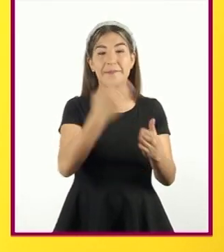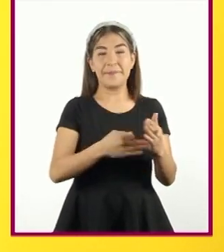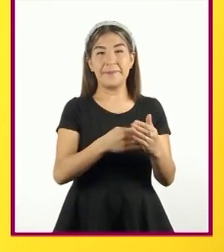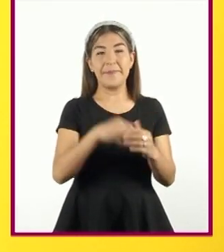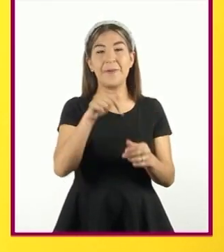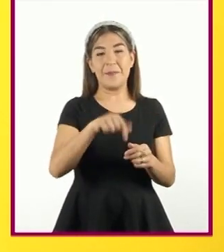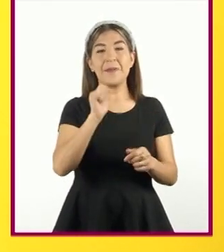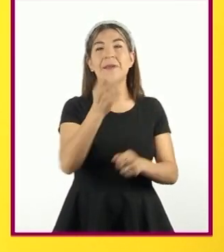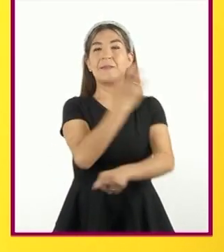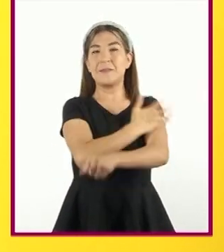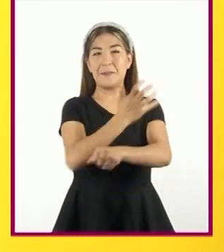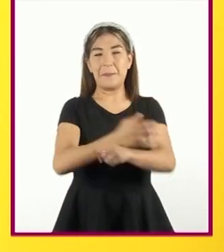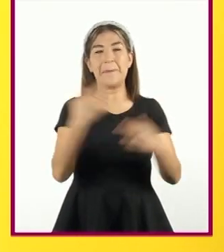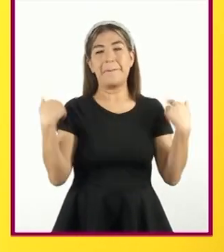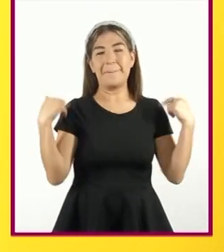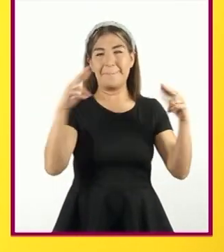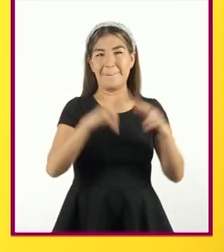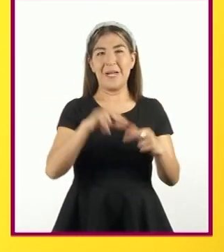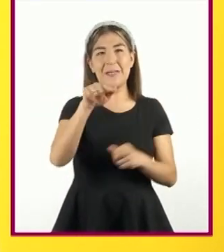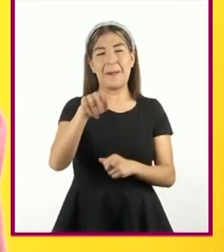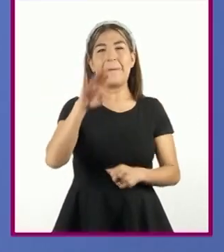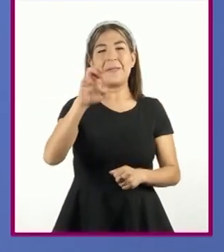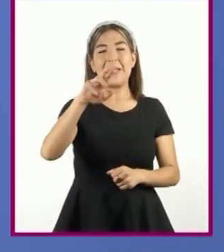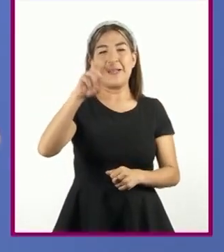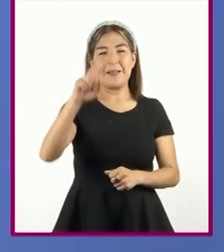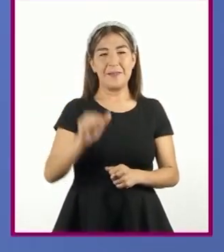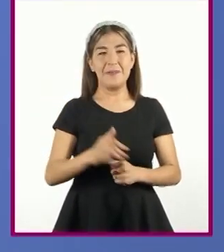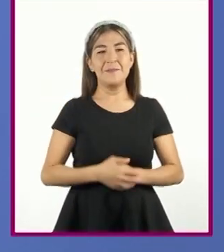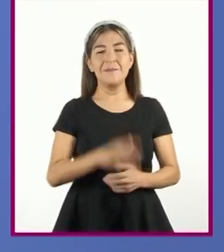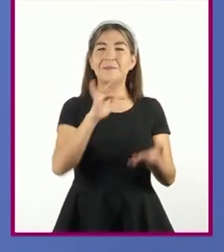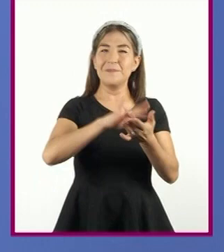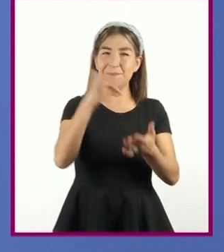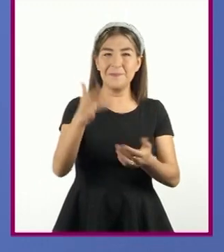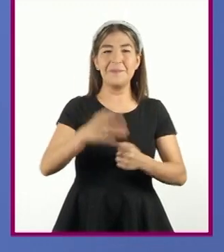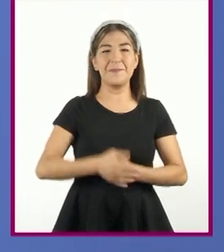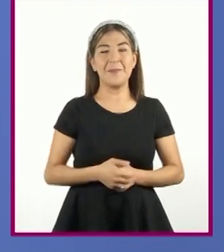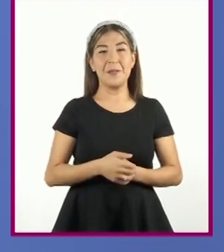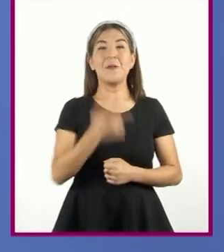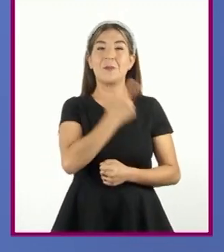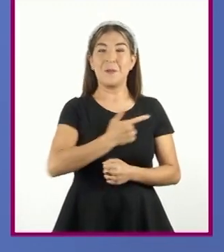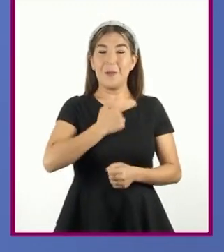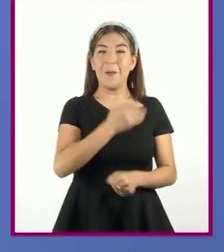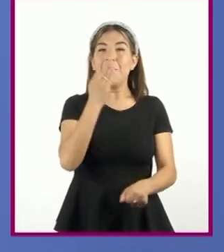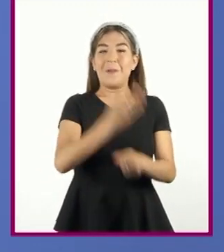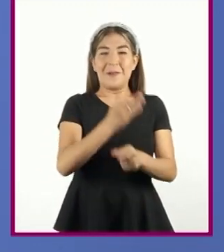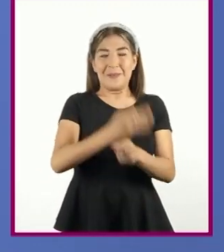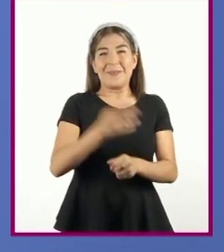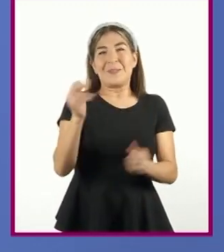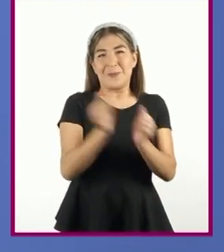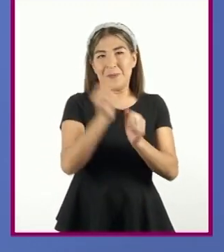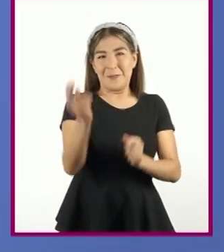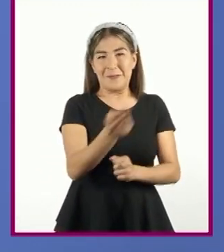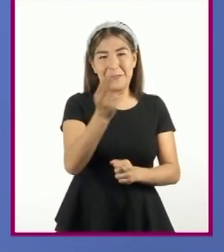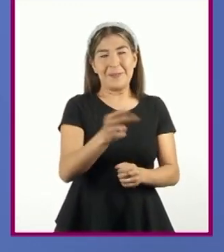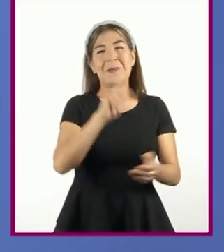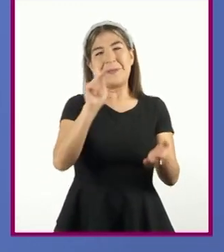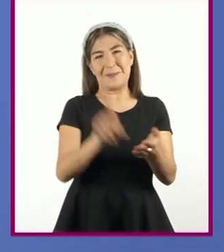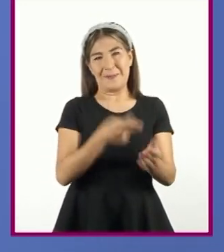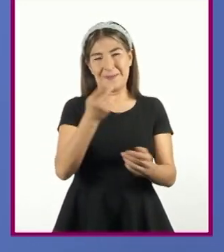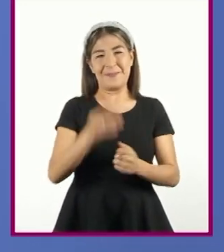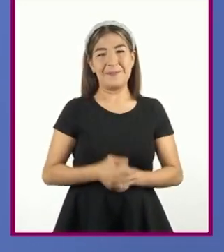maestra Brenda Lucrecia Trejo Morfín. Gracias. Nos da mucho gusto estar con ustedes una vez